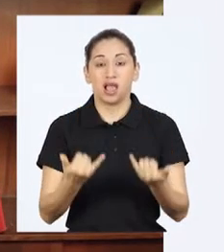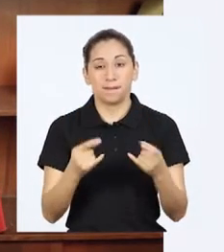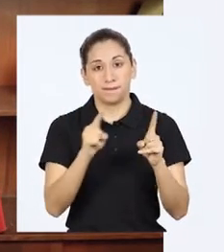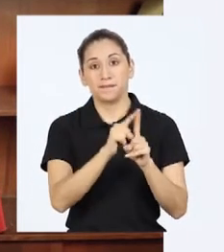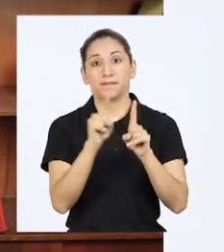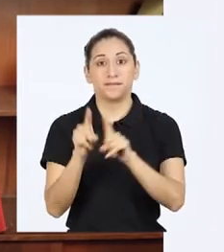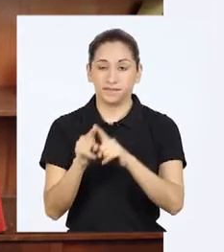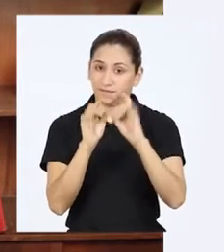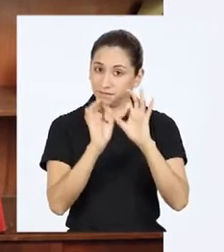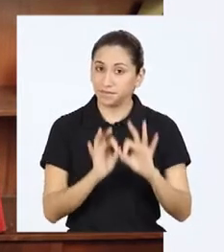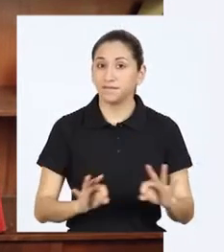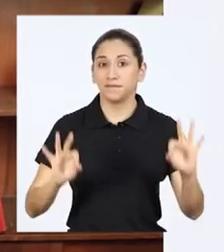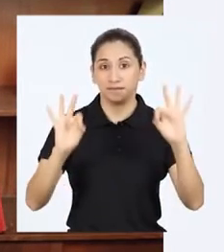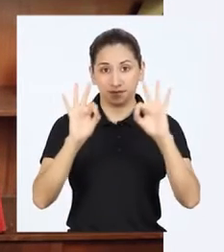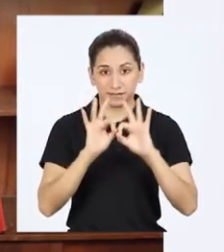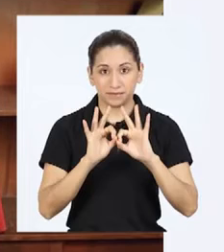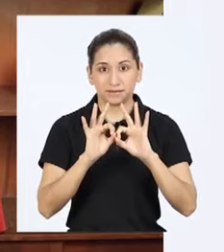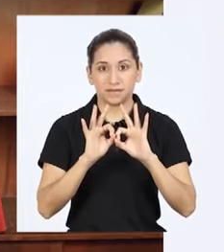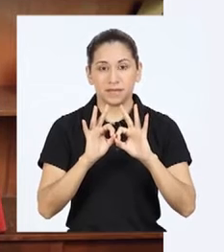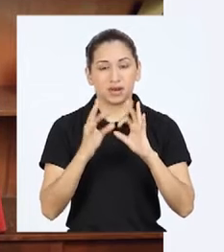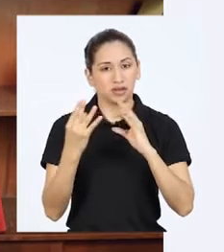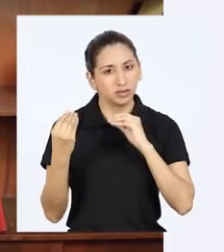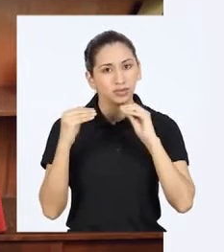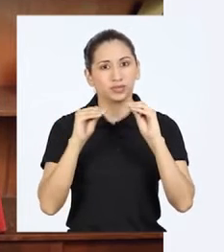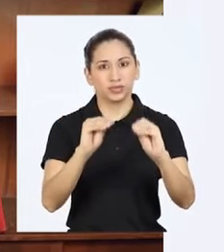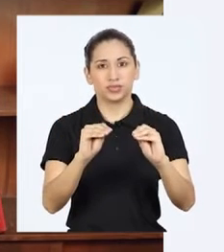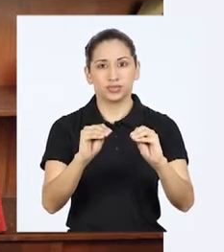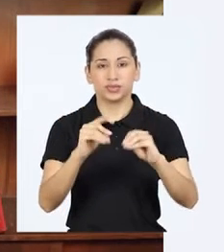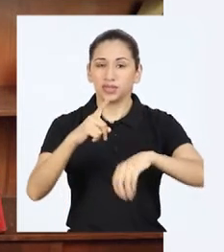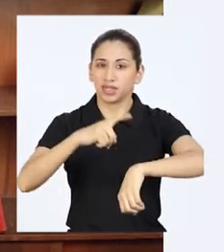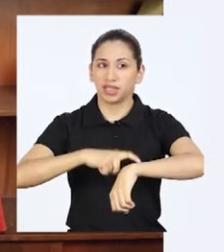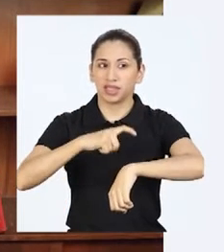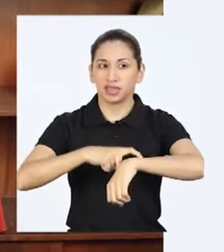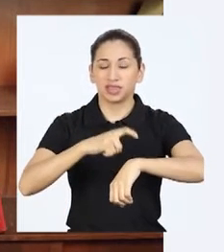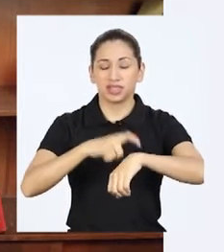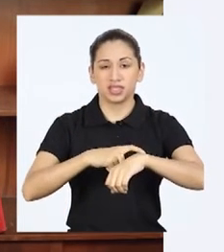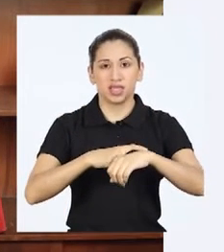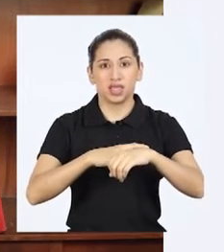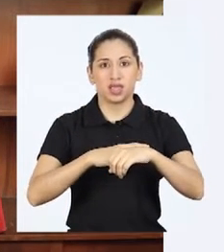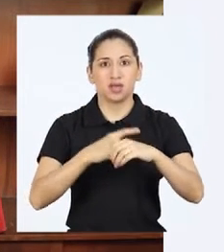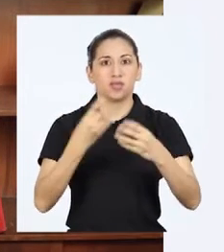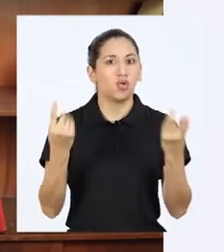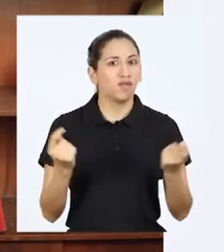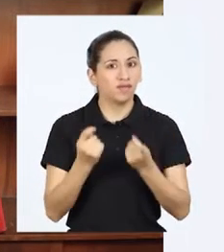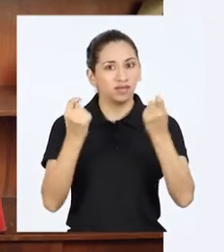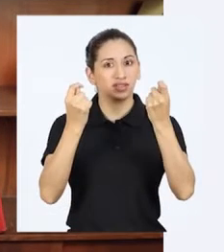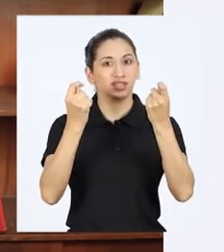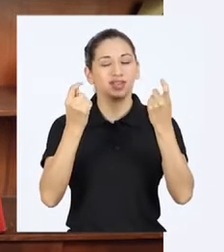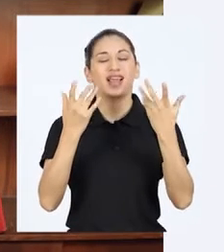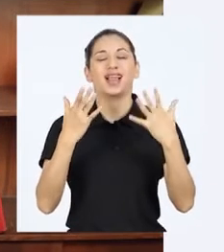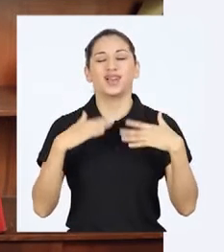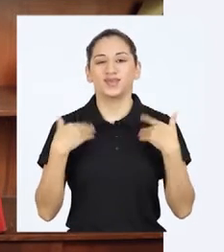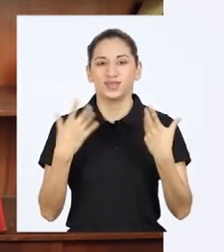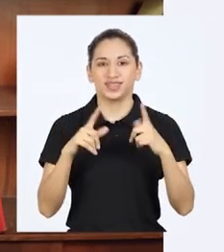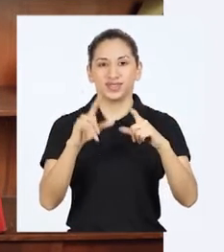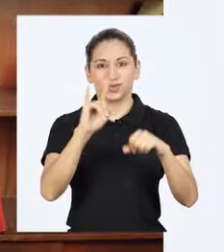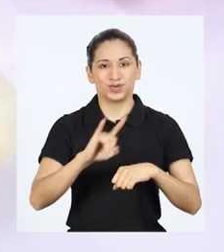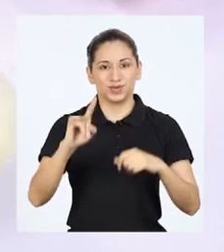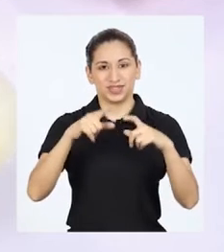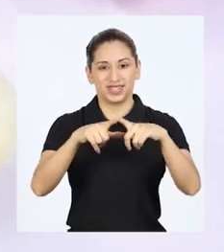es importante impregnar el momento de carácter festivo y utilizar el